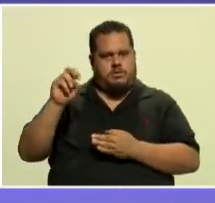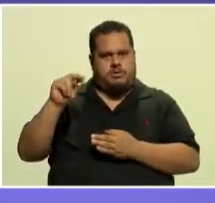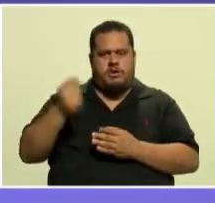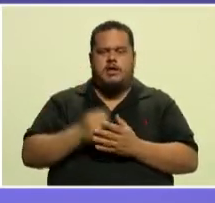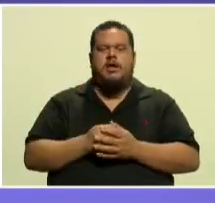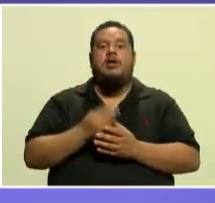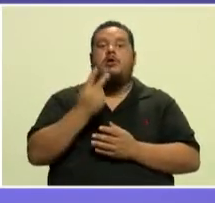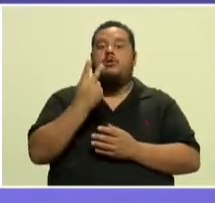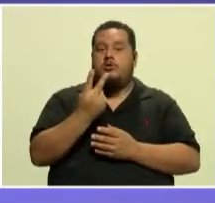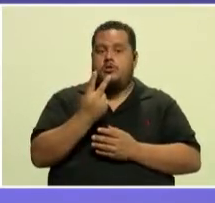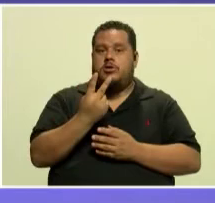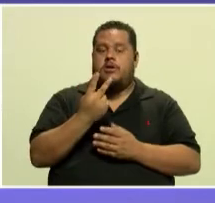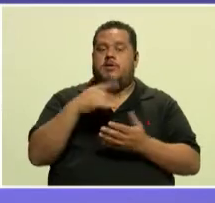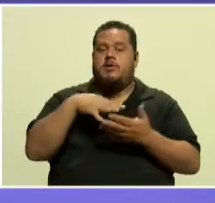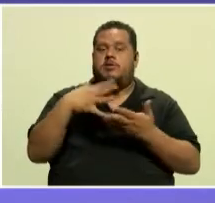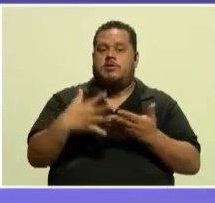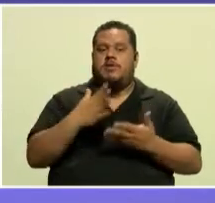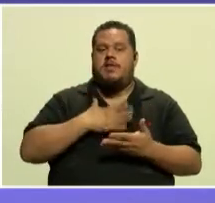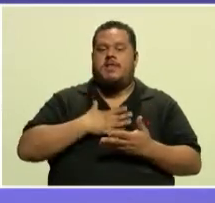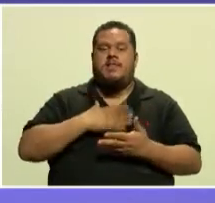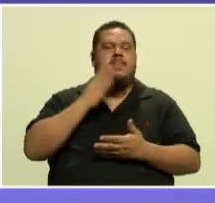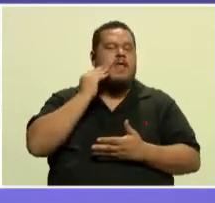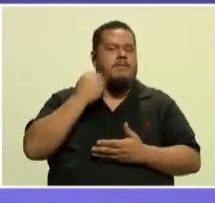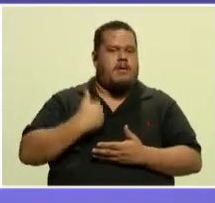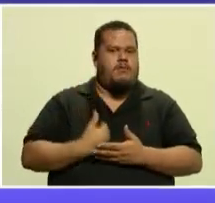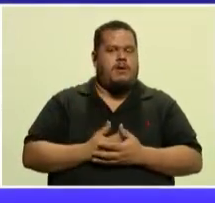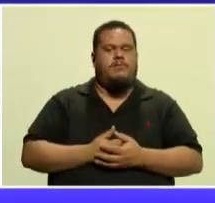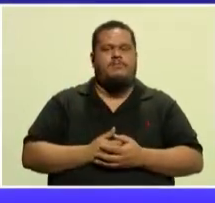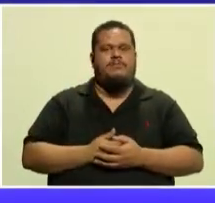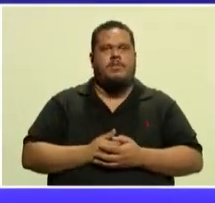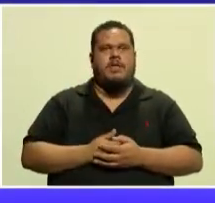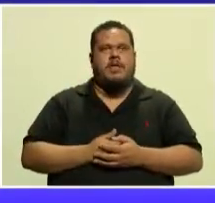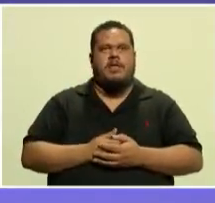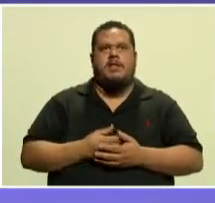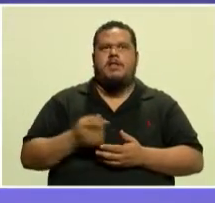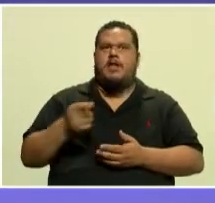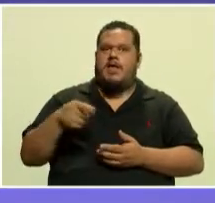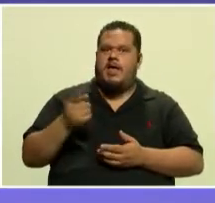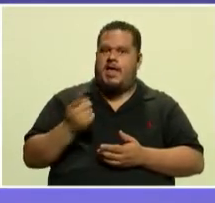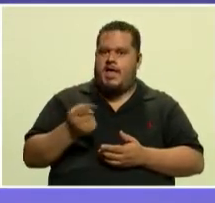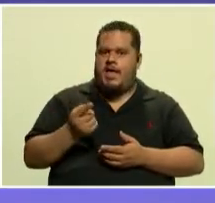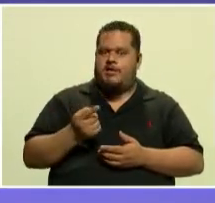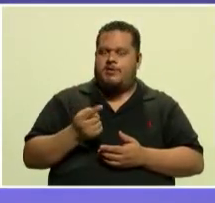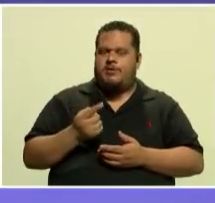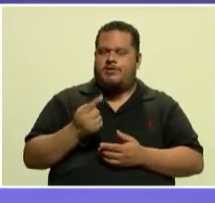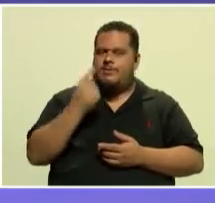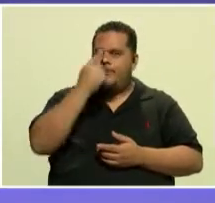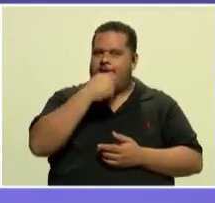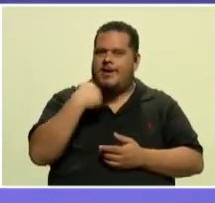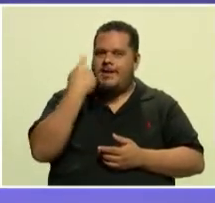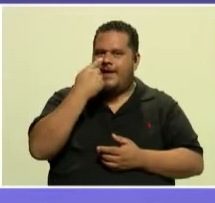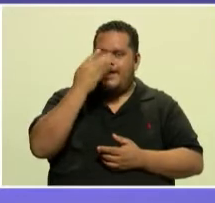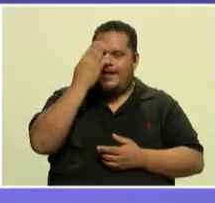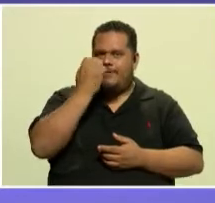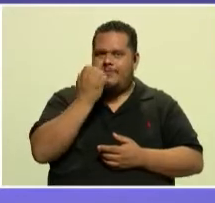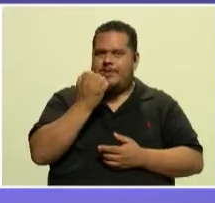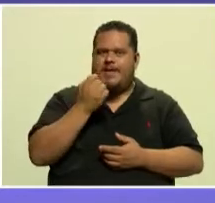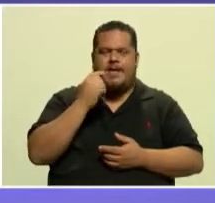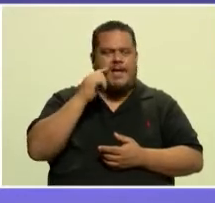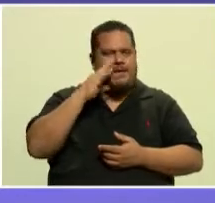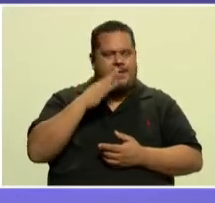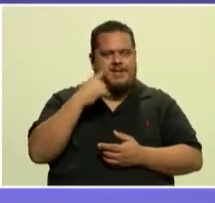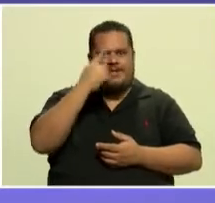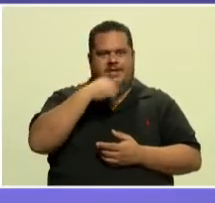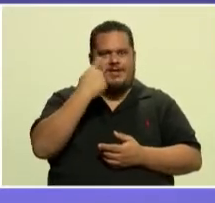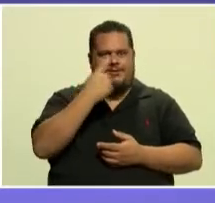señores habían sido alumnos de mi abuelo. Qué fuerte. Entonces ellos reconocieron la cara de mi abuelo en mí, porque aparentemente me parezco mucho